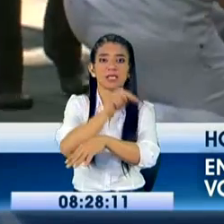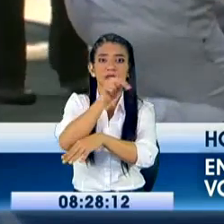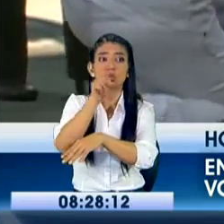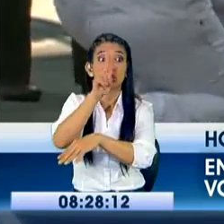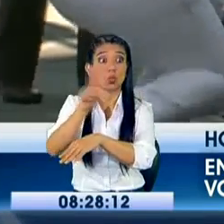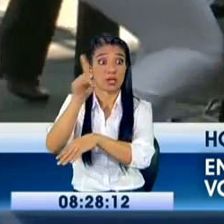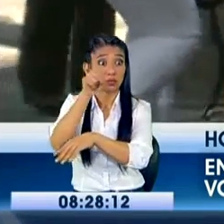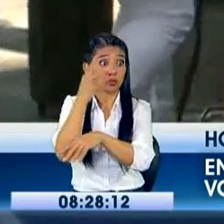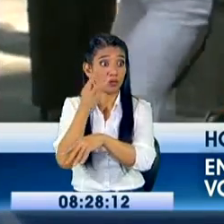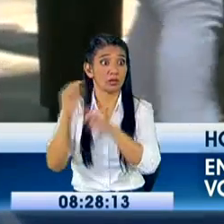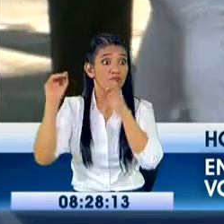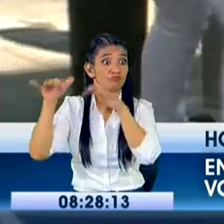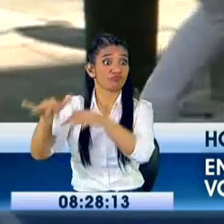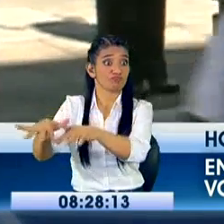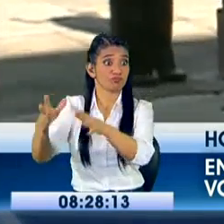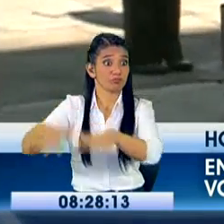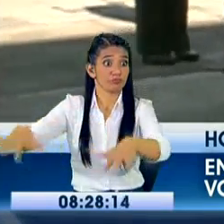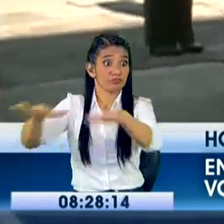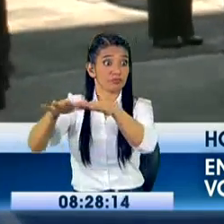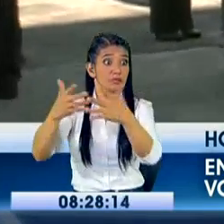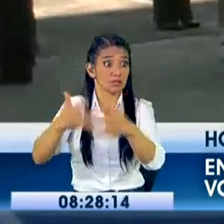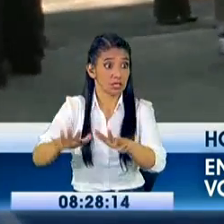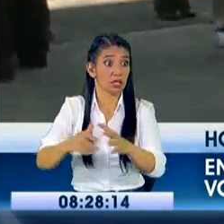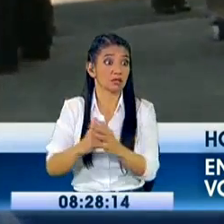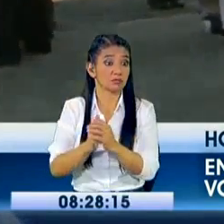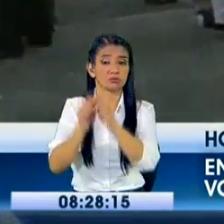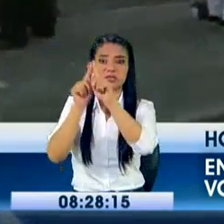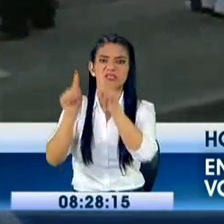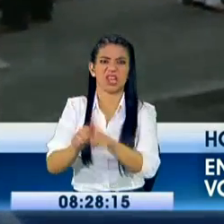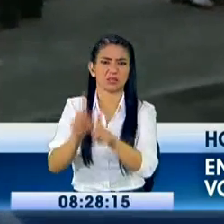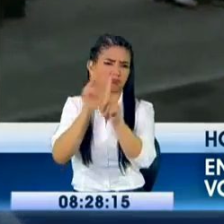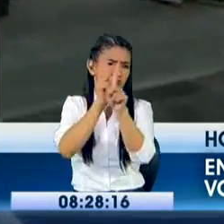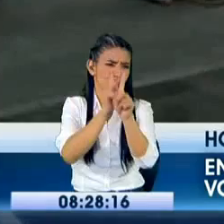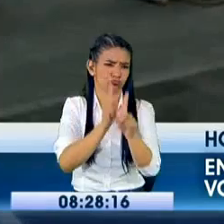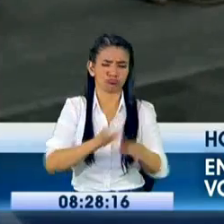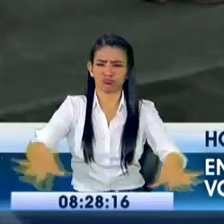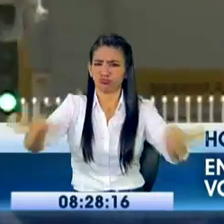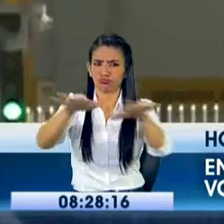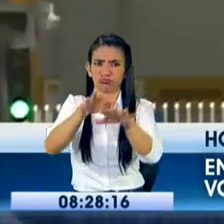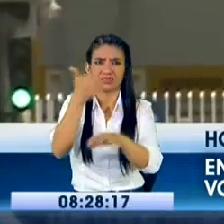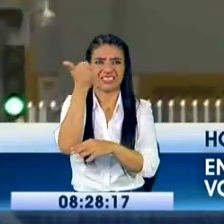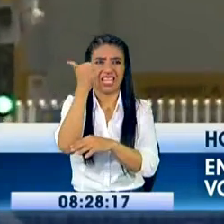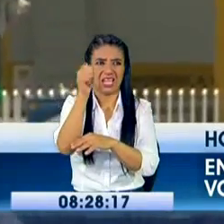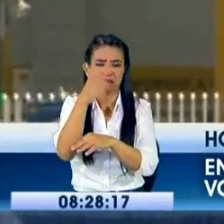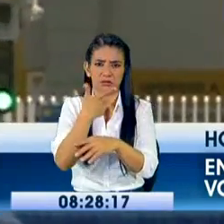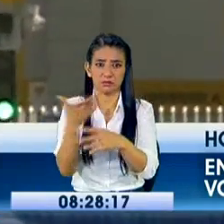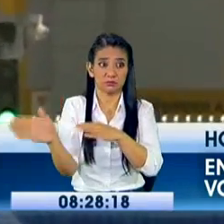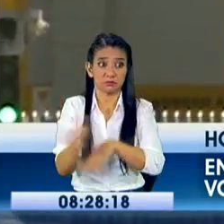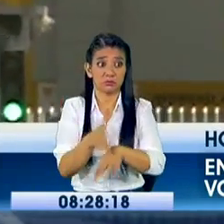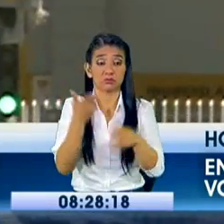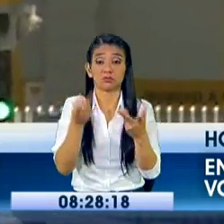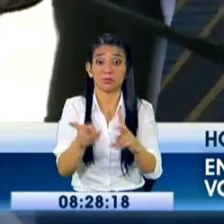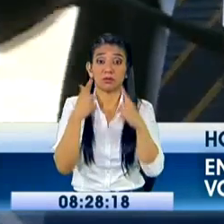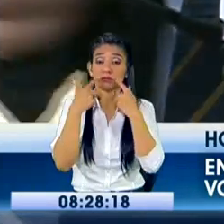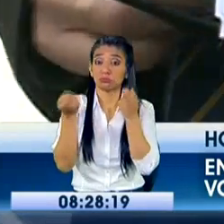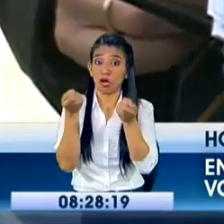fue adecuado. Pues entre 8 a 10 minutos, evacuación total del edificio. En Quito informó Alison Corral.